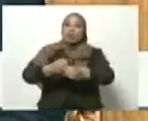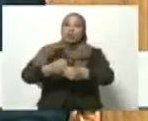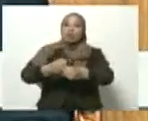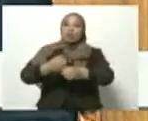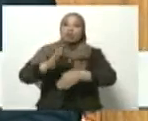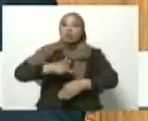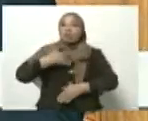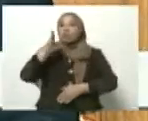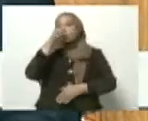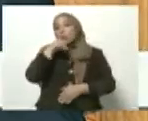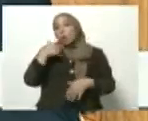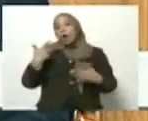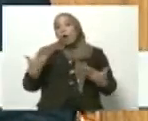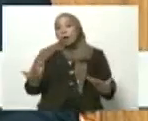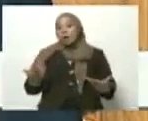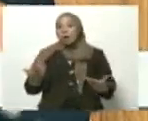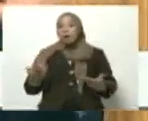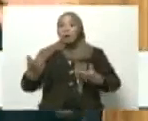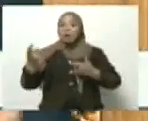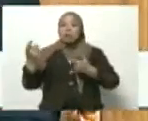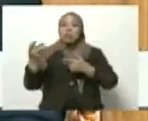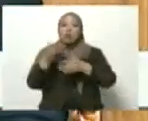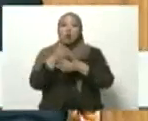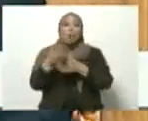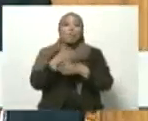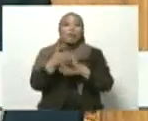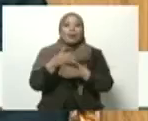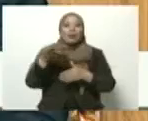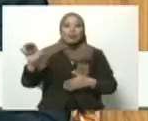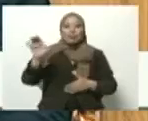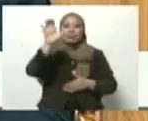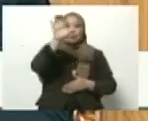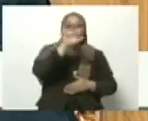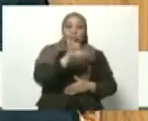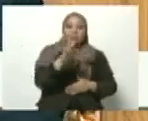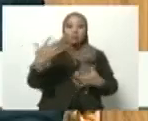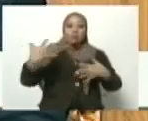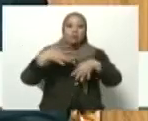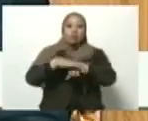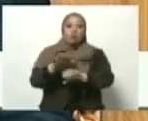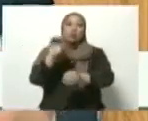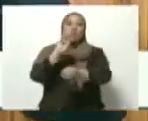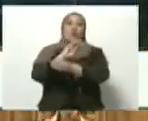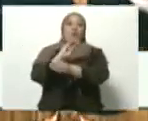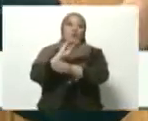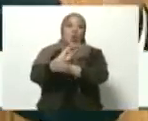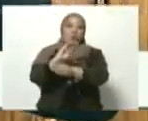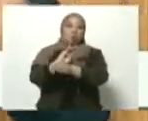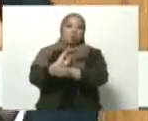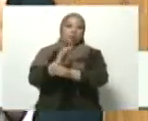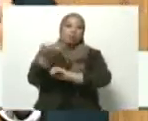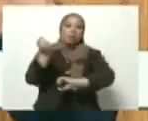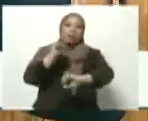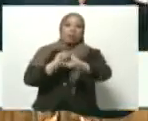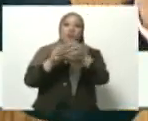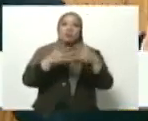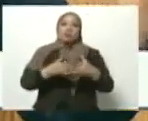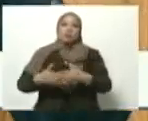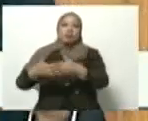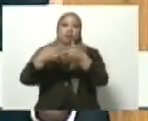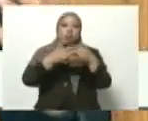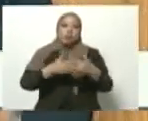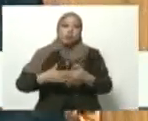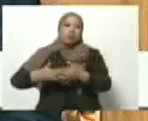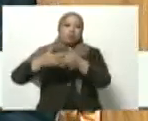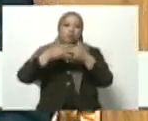espacio no existe. Un espacio internacional donde todos los que quieran se metan ahí y nos protejamos de las agresiones económicas de